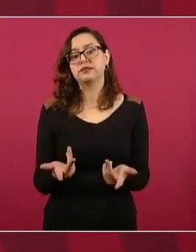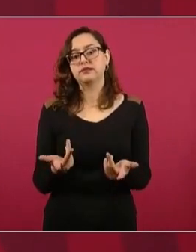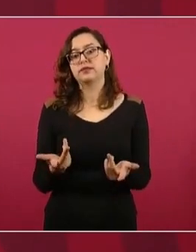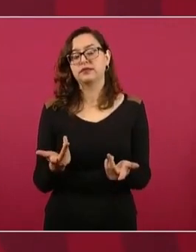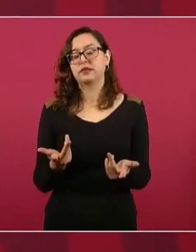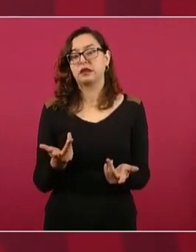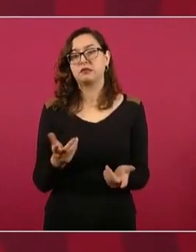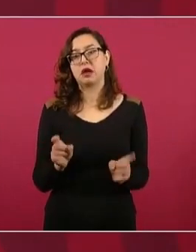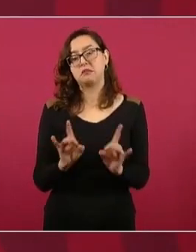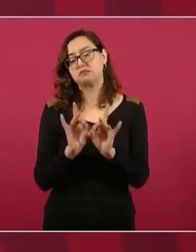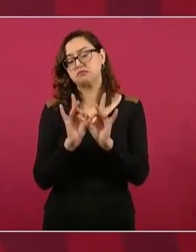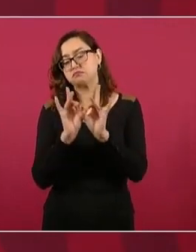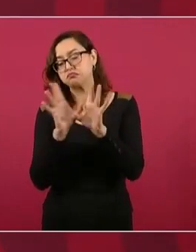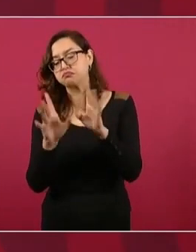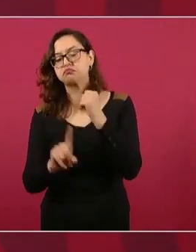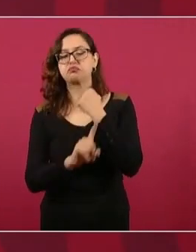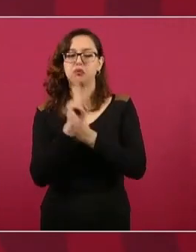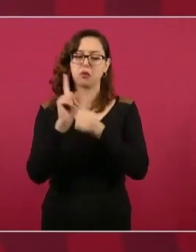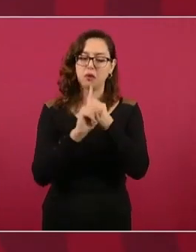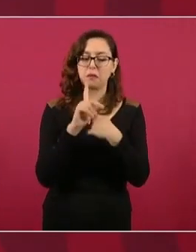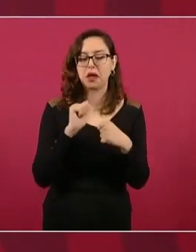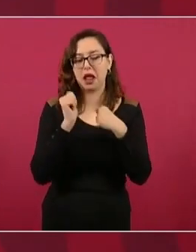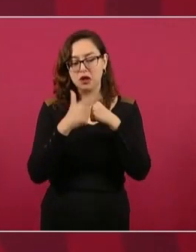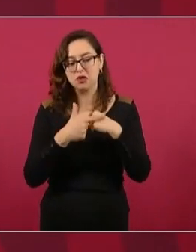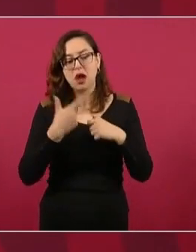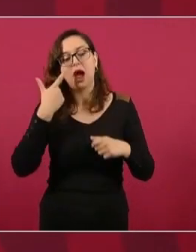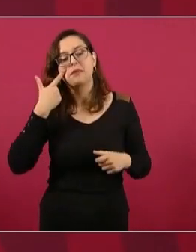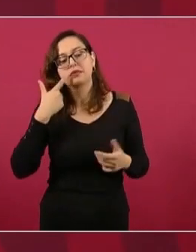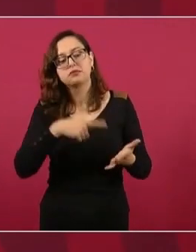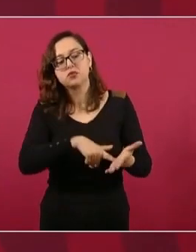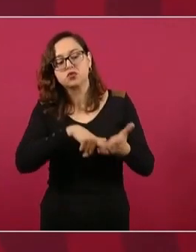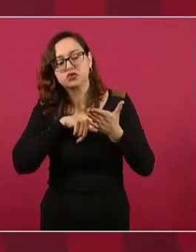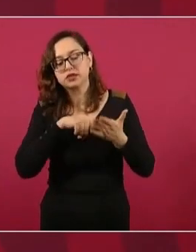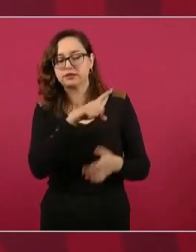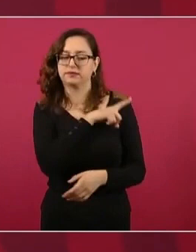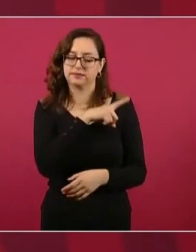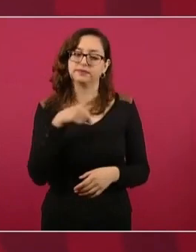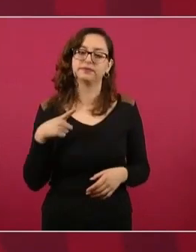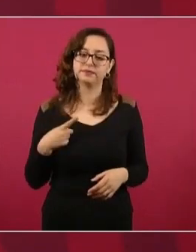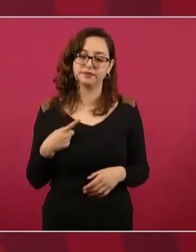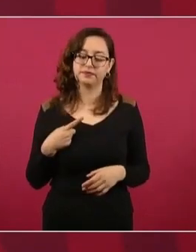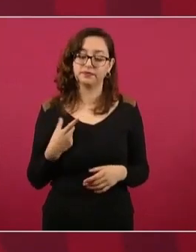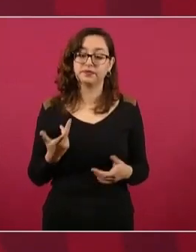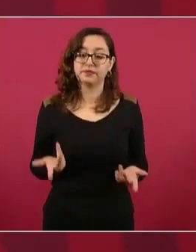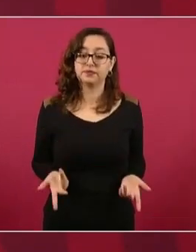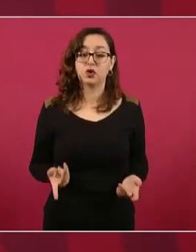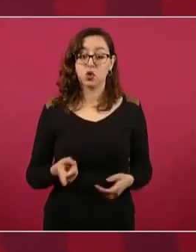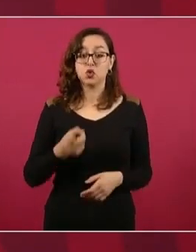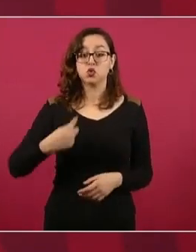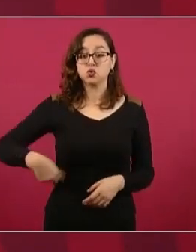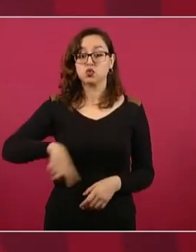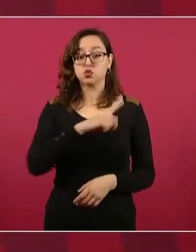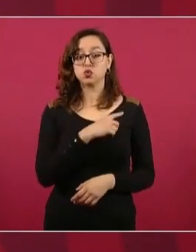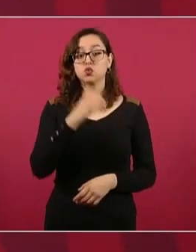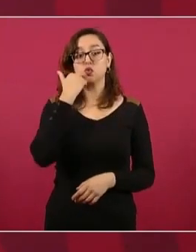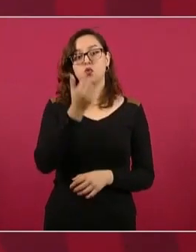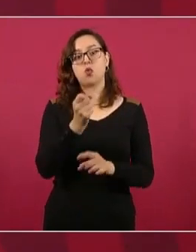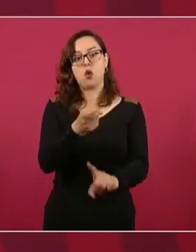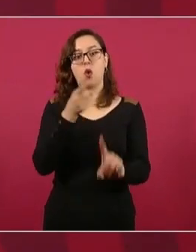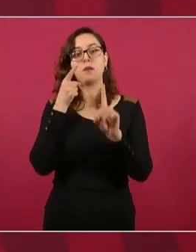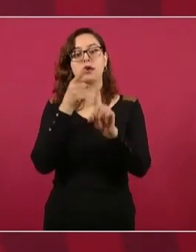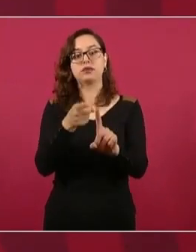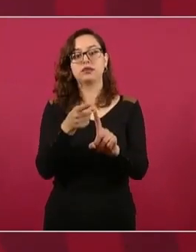no surtida. Nosotros al inicio del año lo mencionábamos, nuestro objetivo era lograr en el